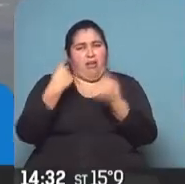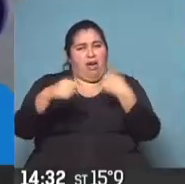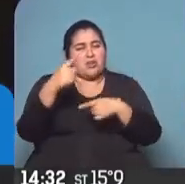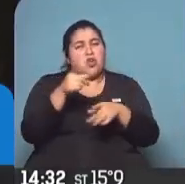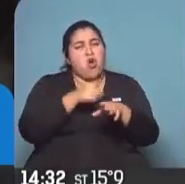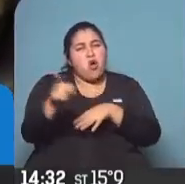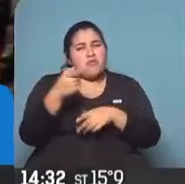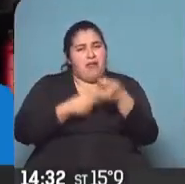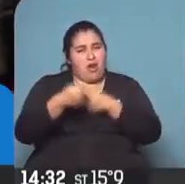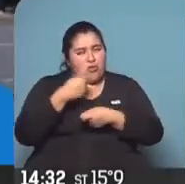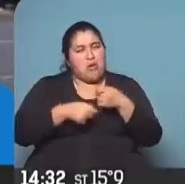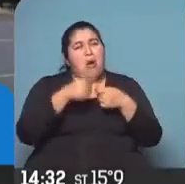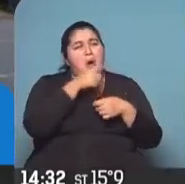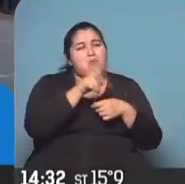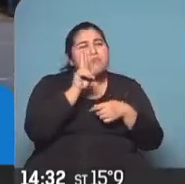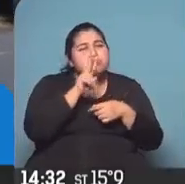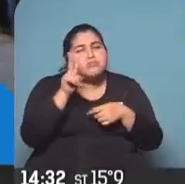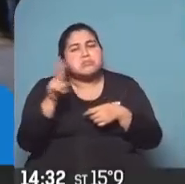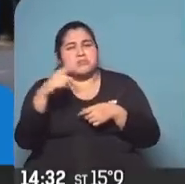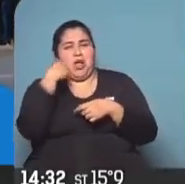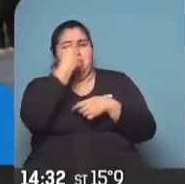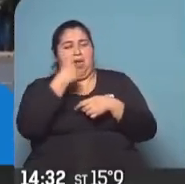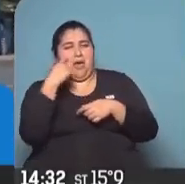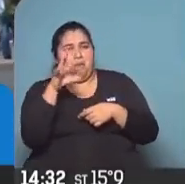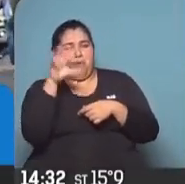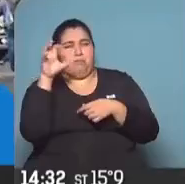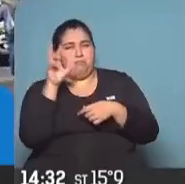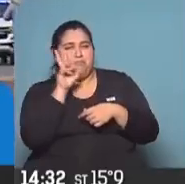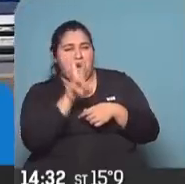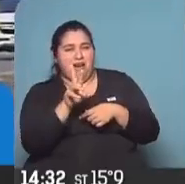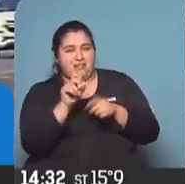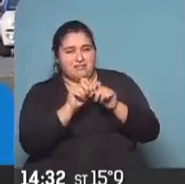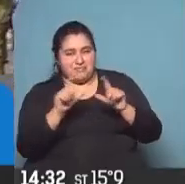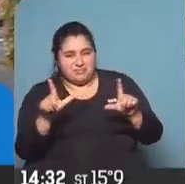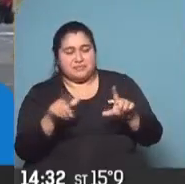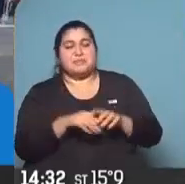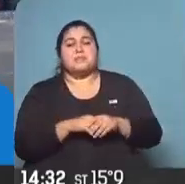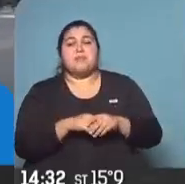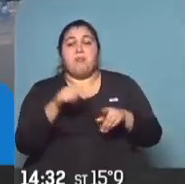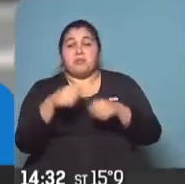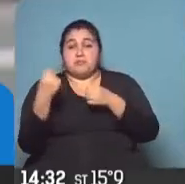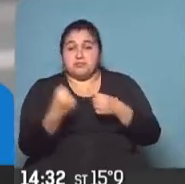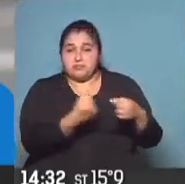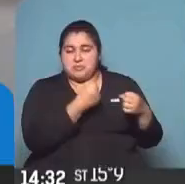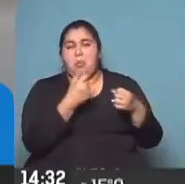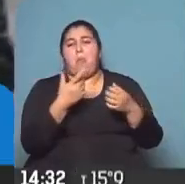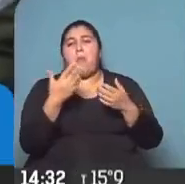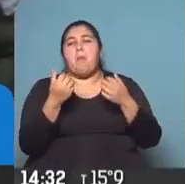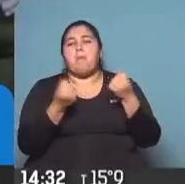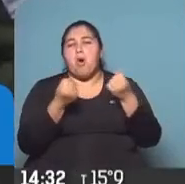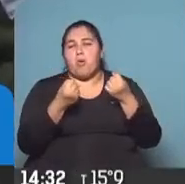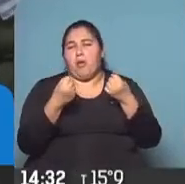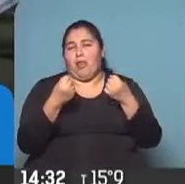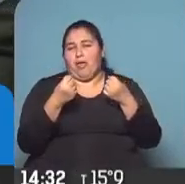observación y reconocimiento efectúa en su paso un móvil de intervención